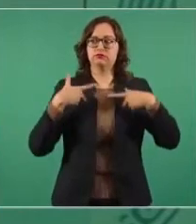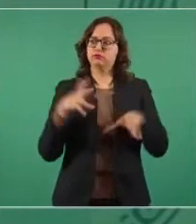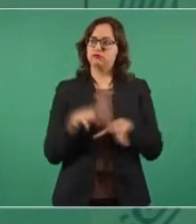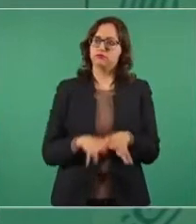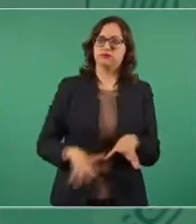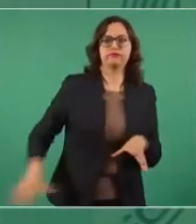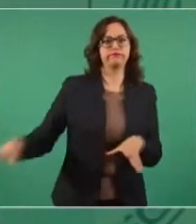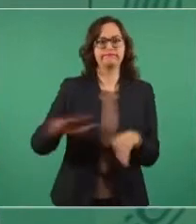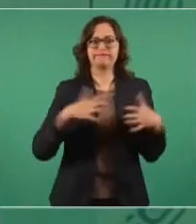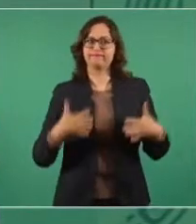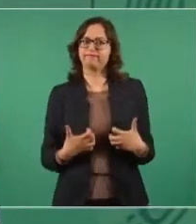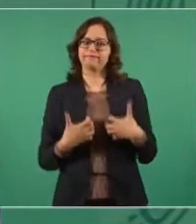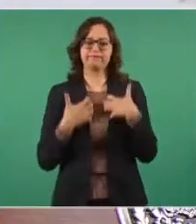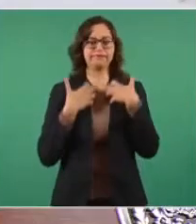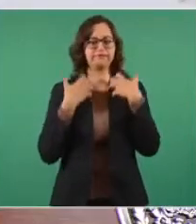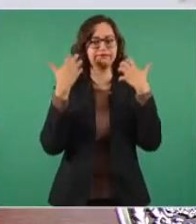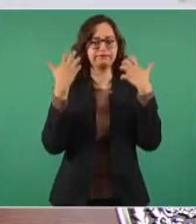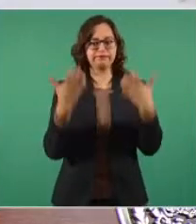luego